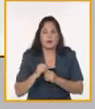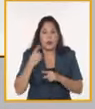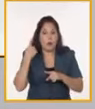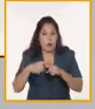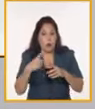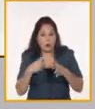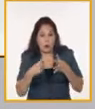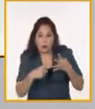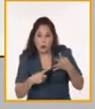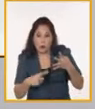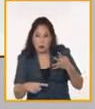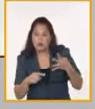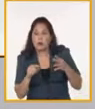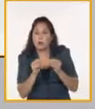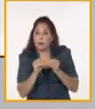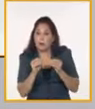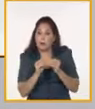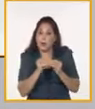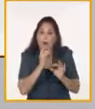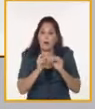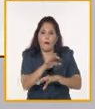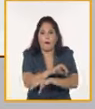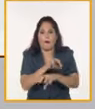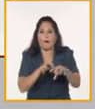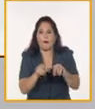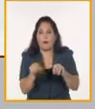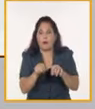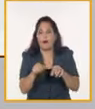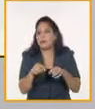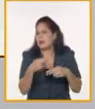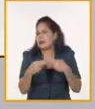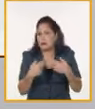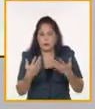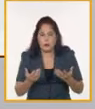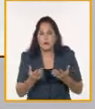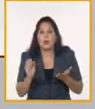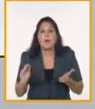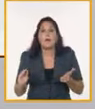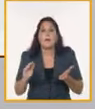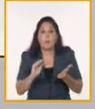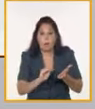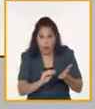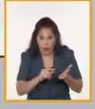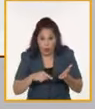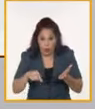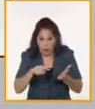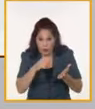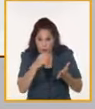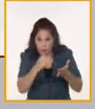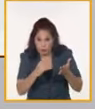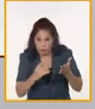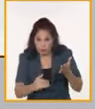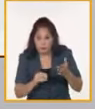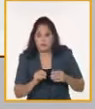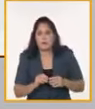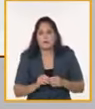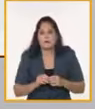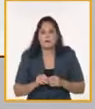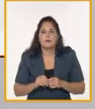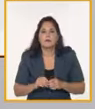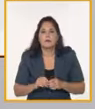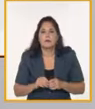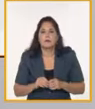de cuestiones que entonces se se se determinó eh incluir esos esos dos esos